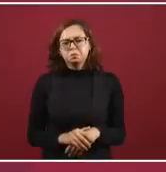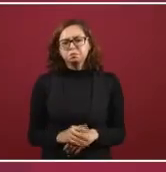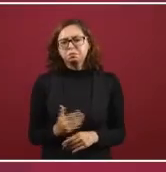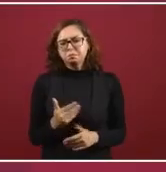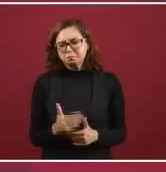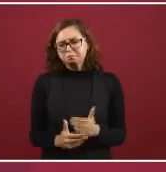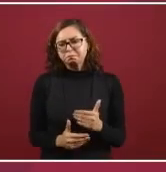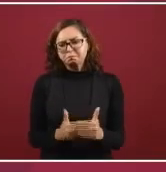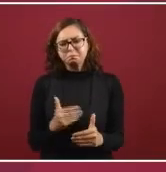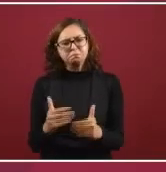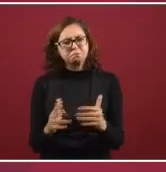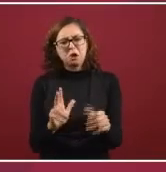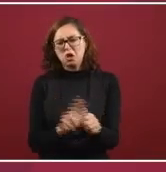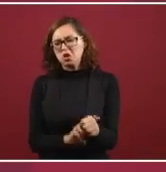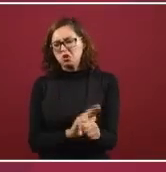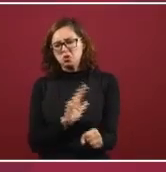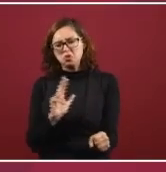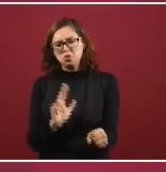es normal,